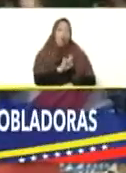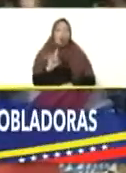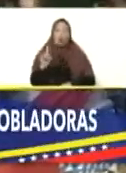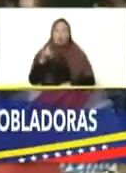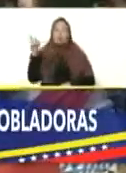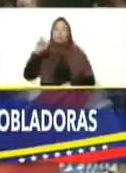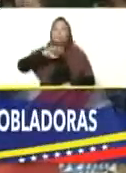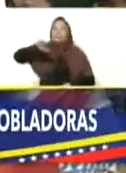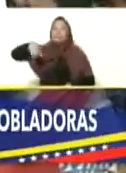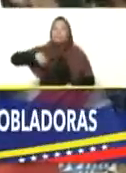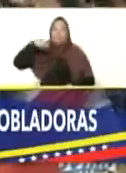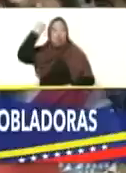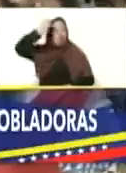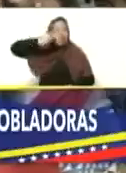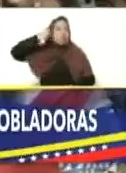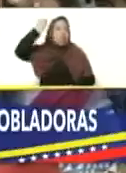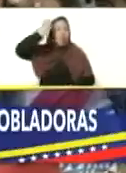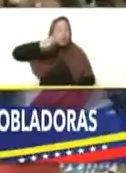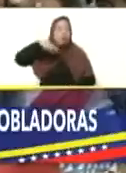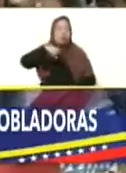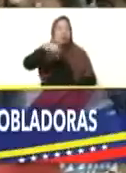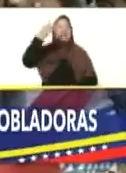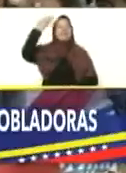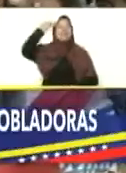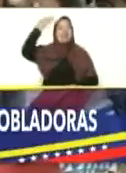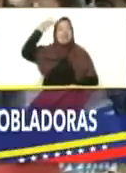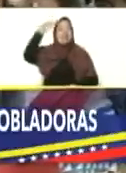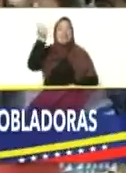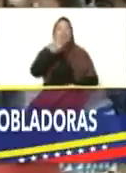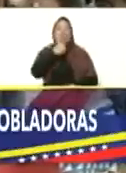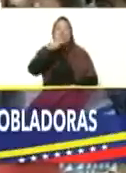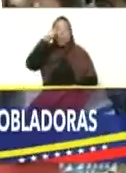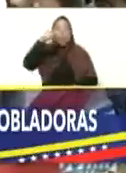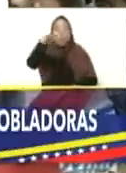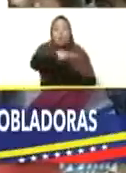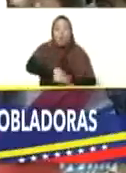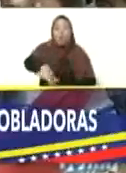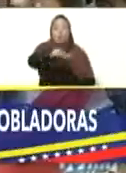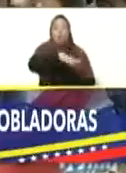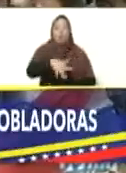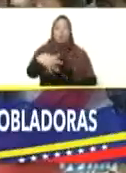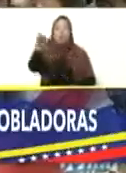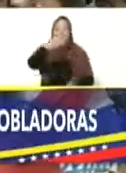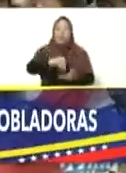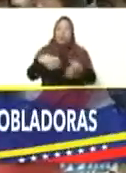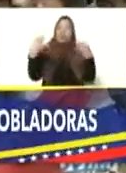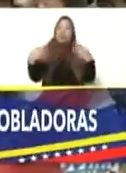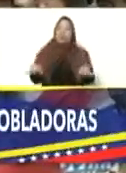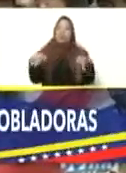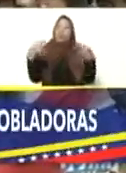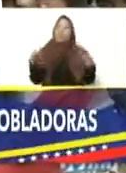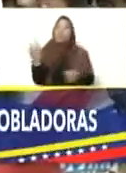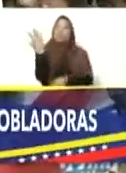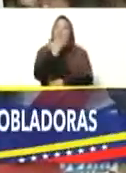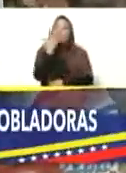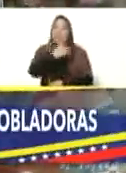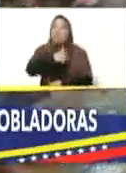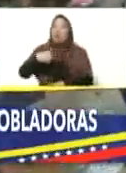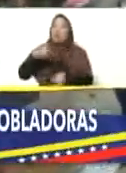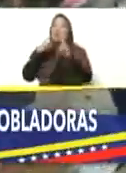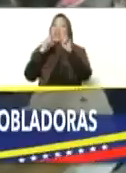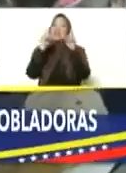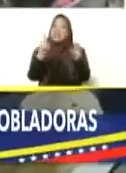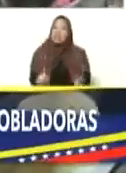nosotros tenemos conciencia de que ustedes saben que el pueblo se lo muestra sea cada vez que le da la gana por eso que decimos